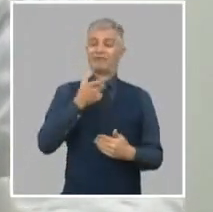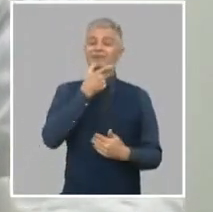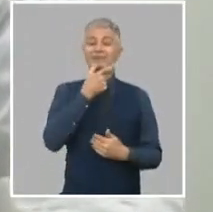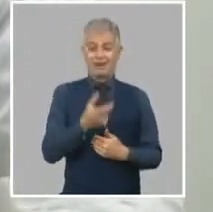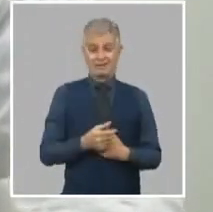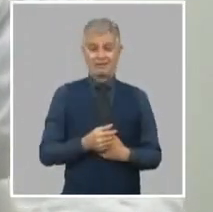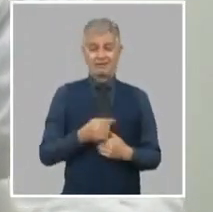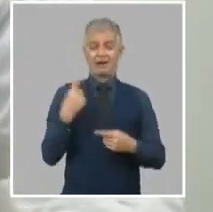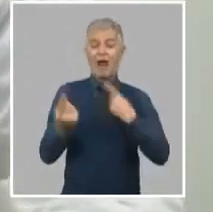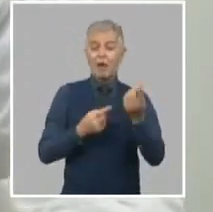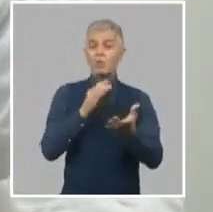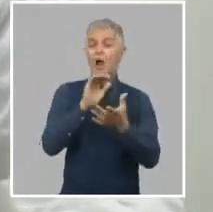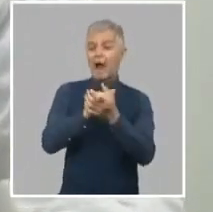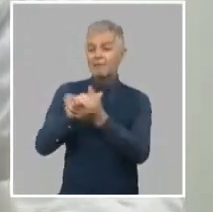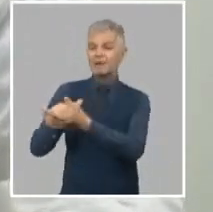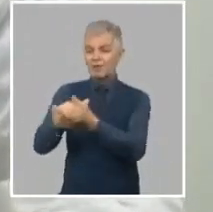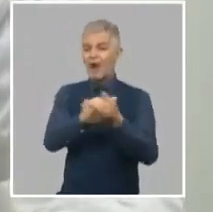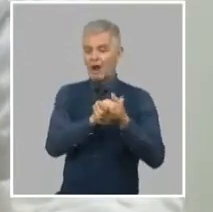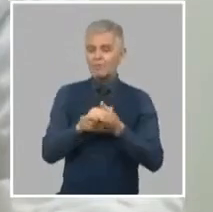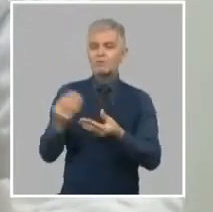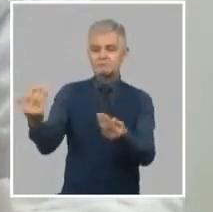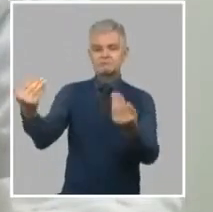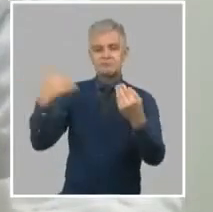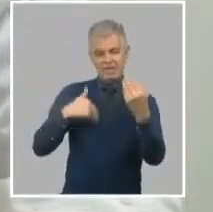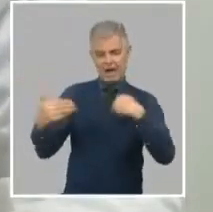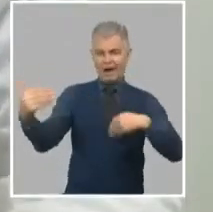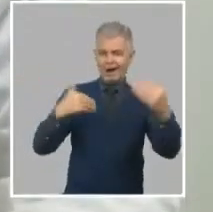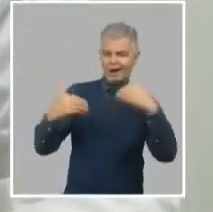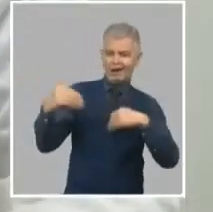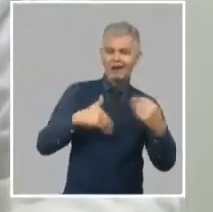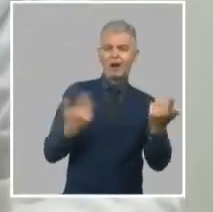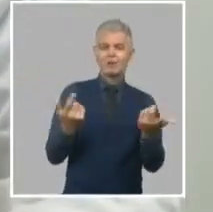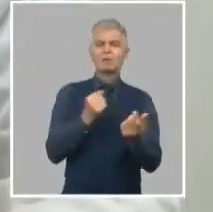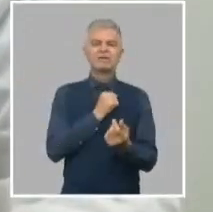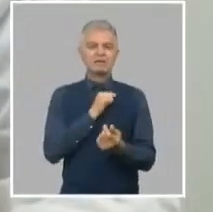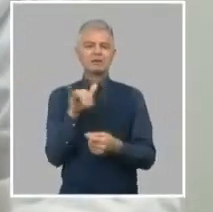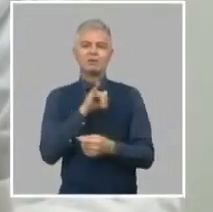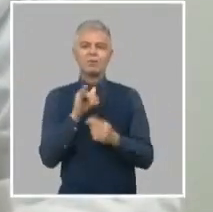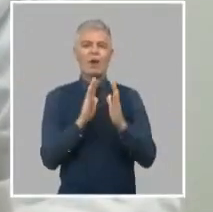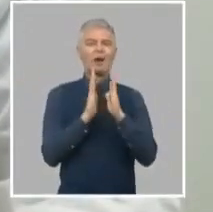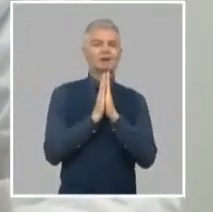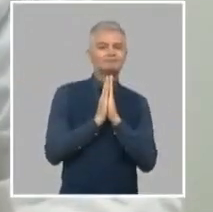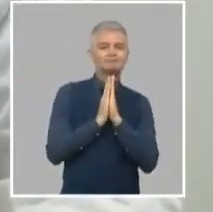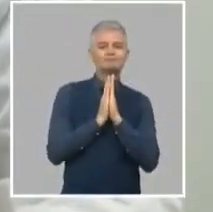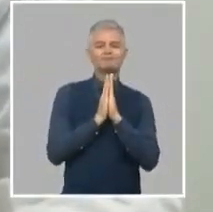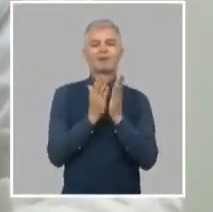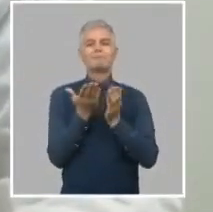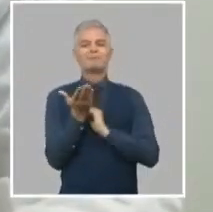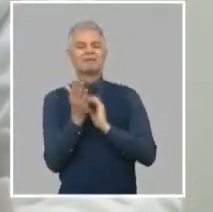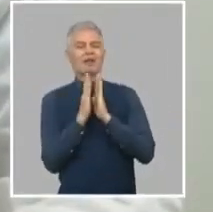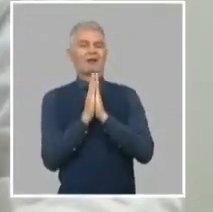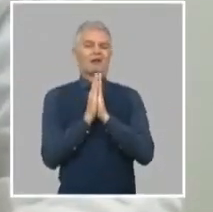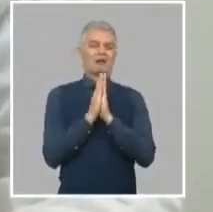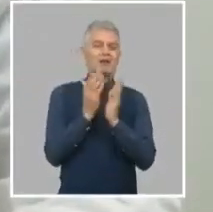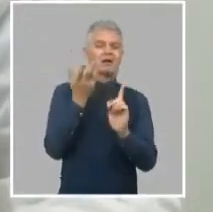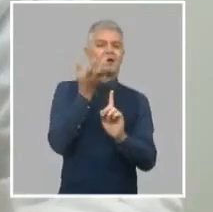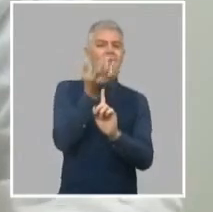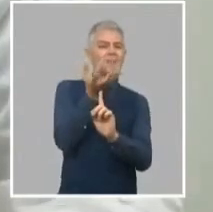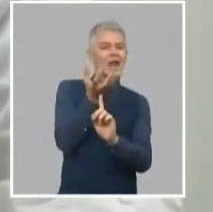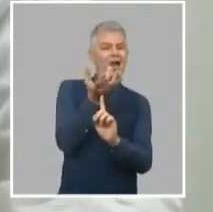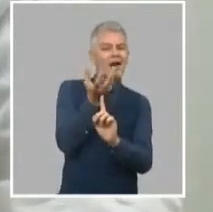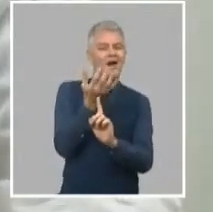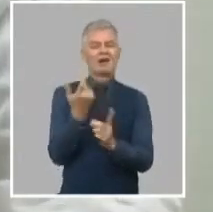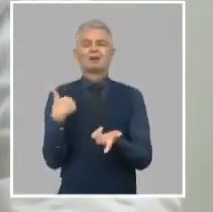su salud, fue de las cosas más impactantes que tuvimos en ese momento. Luego tuvimos